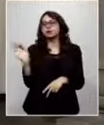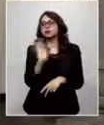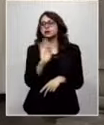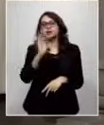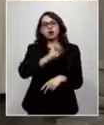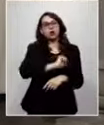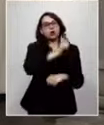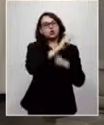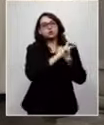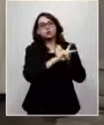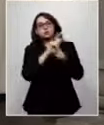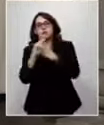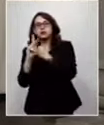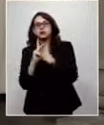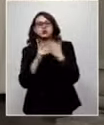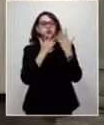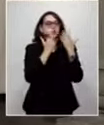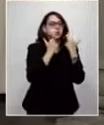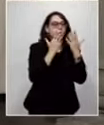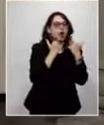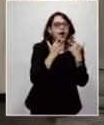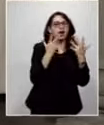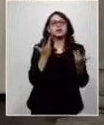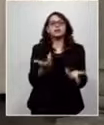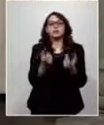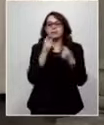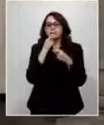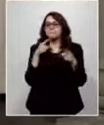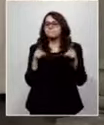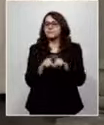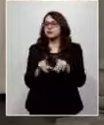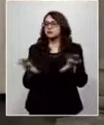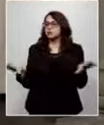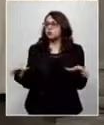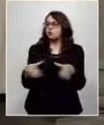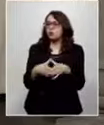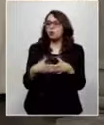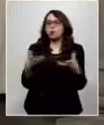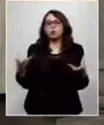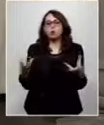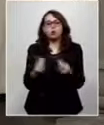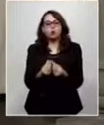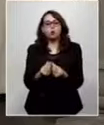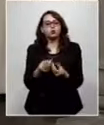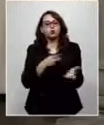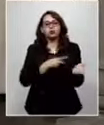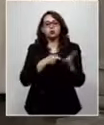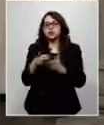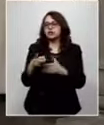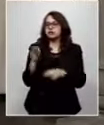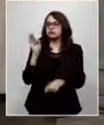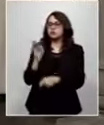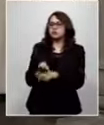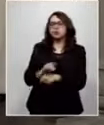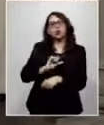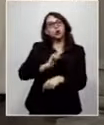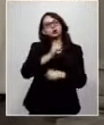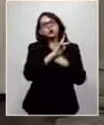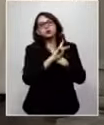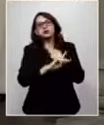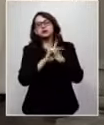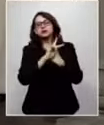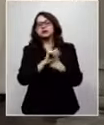lo eran, y se reivindican derechos colectivos también que en ese momento en otras naciones no se